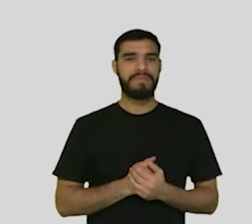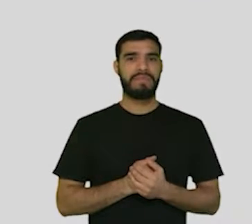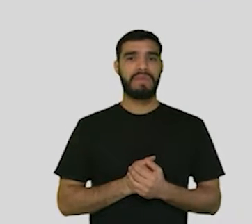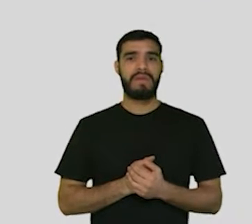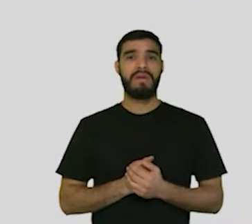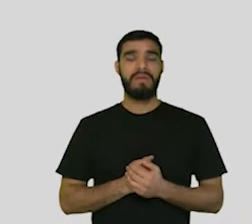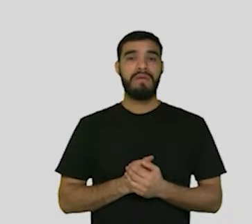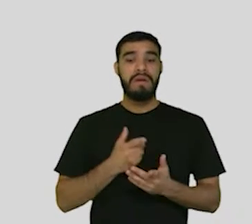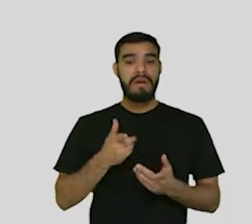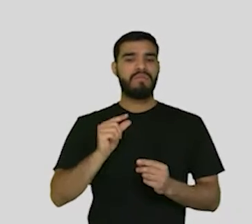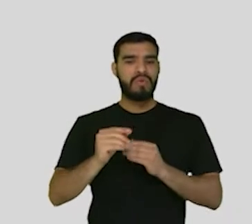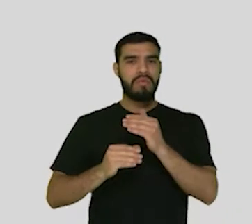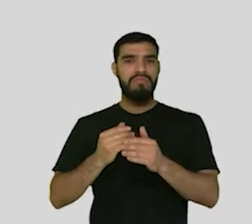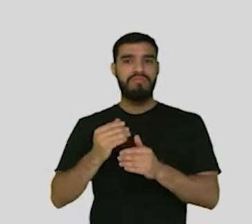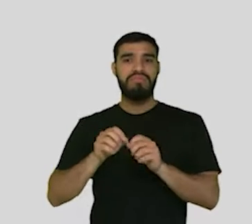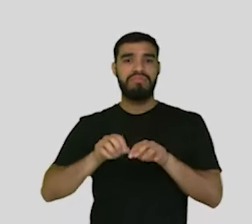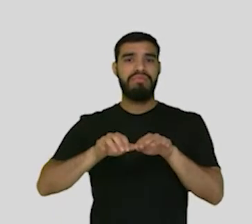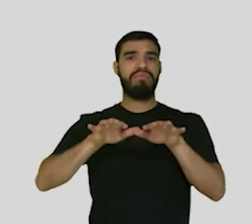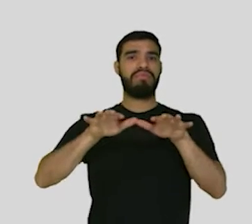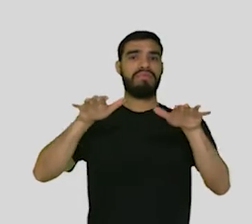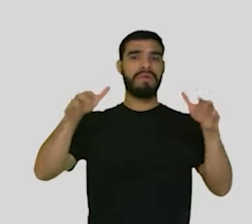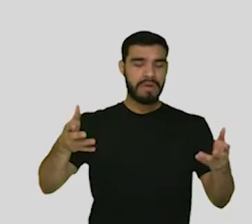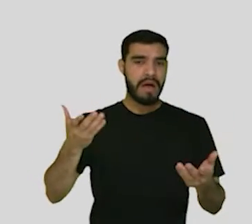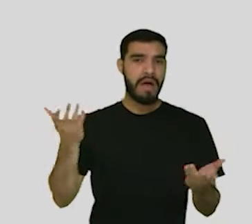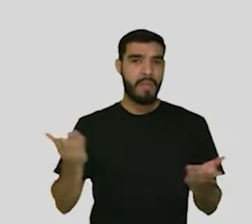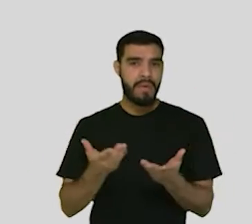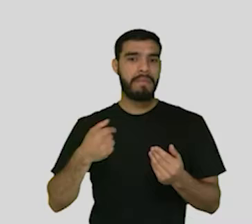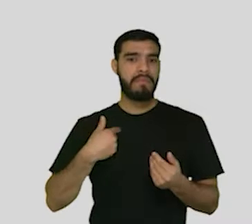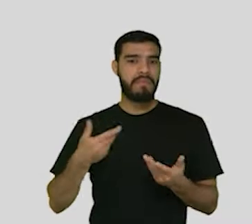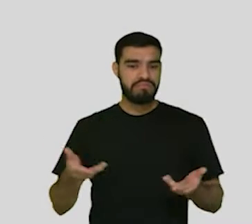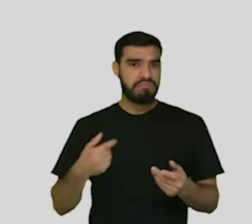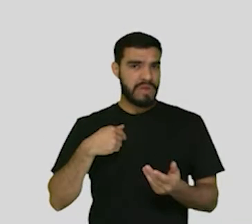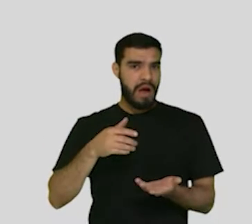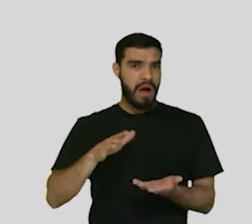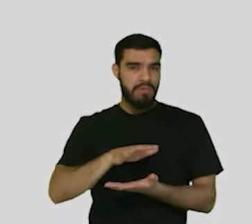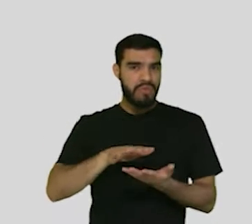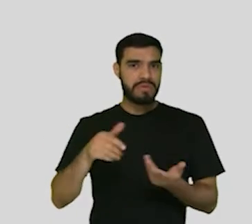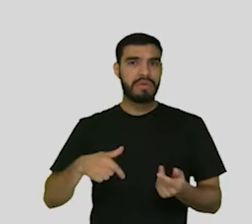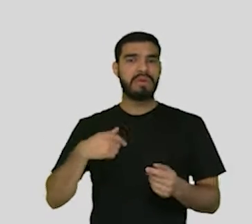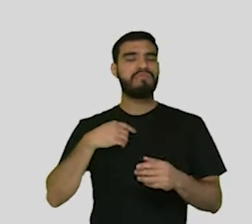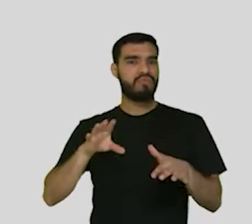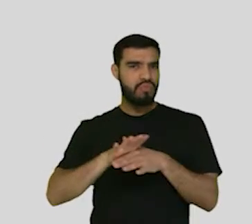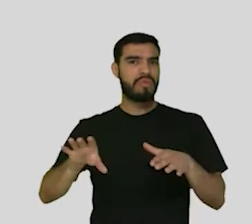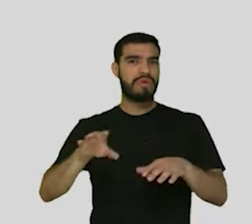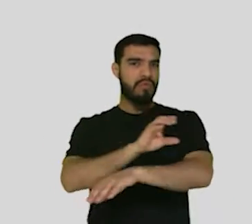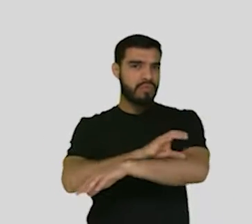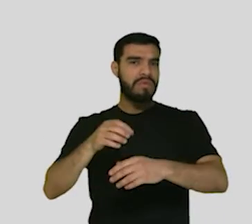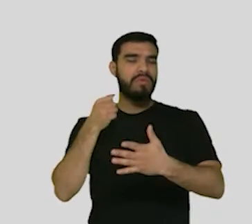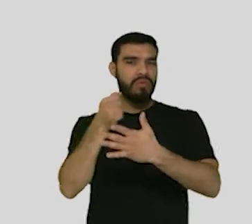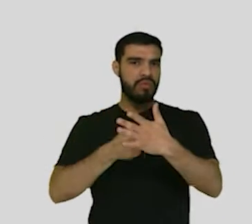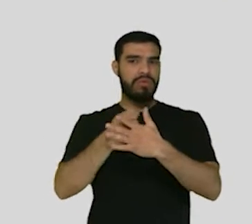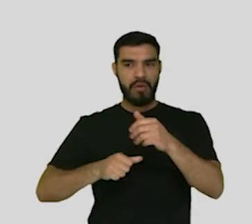catajón catajón esa un bapo hoy cobejanwa ha coangaña y mea yepa en